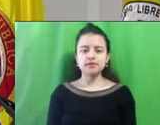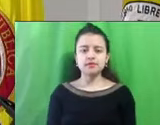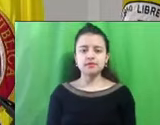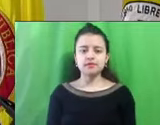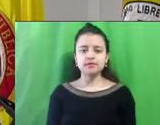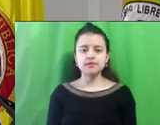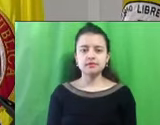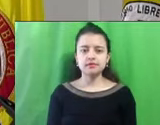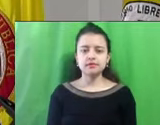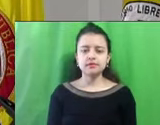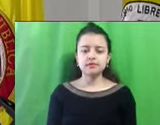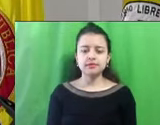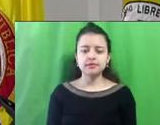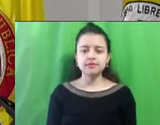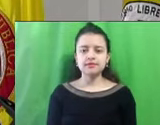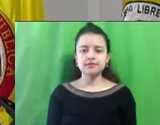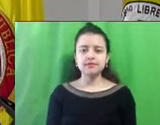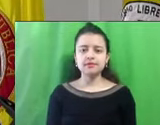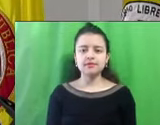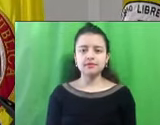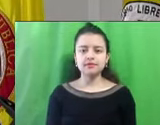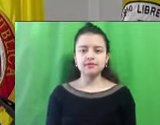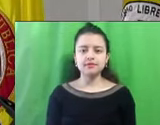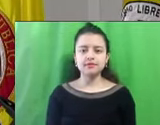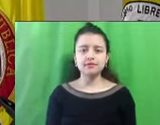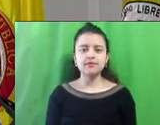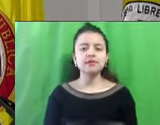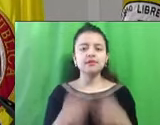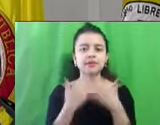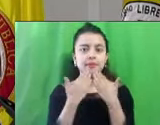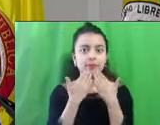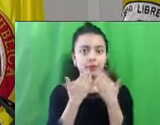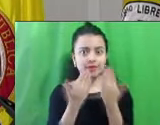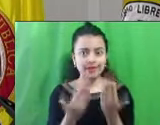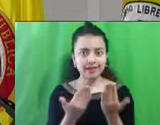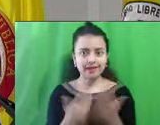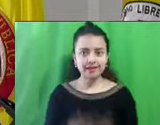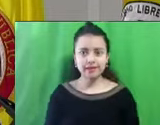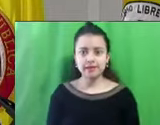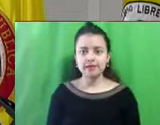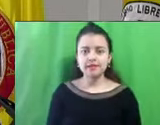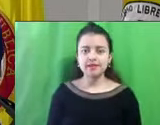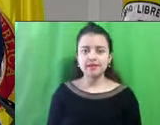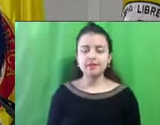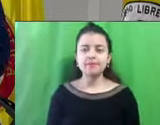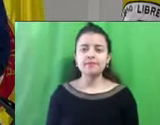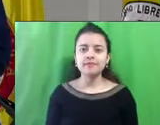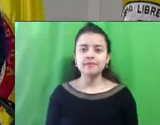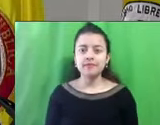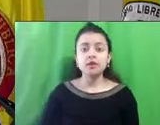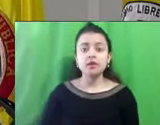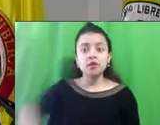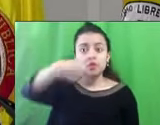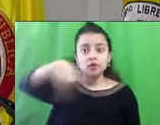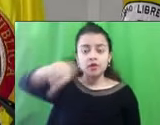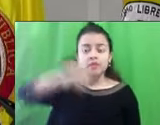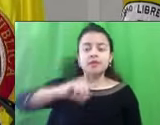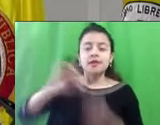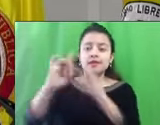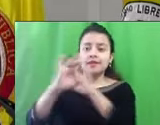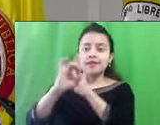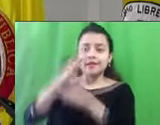Muchísimas gracias. Les recordamos a las personas que están en la transmisión en Facebook que está el formulario para dejar sus preguntas. Sin embargo, estamos